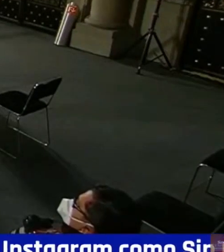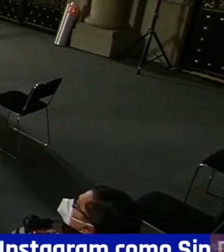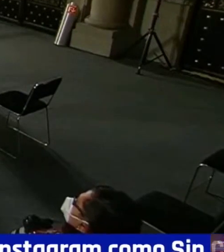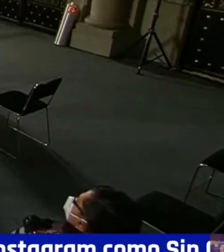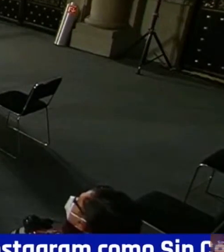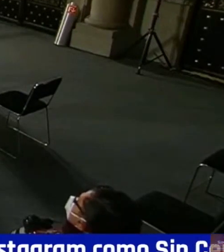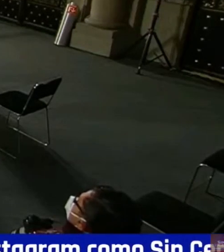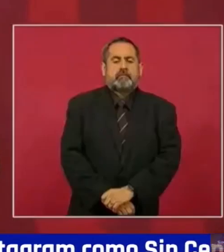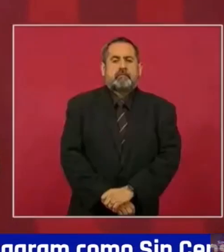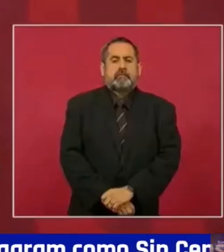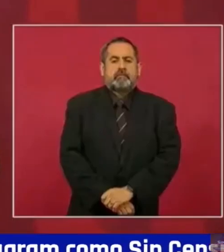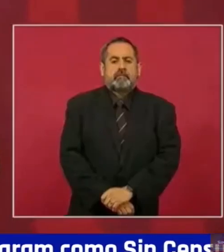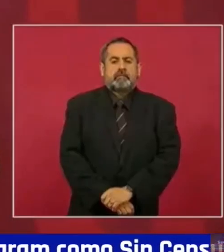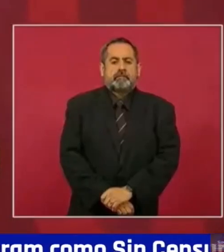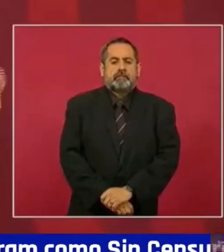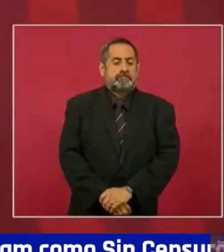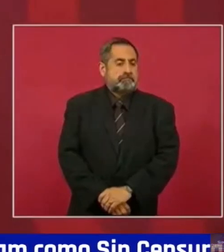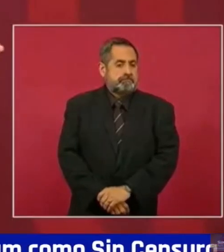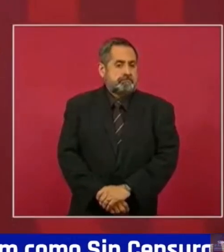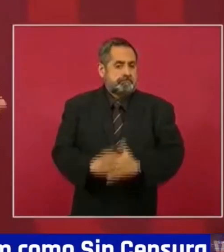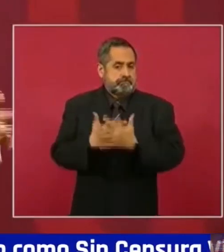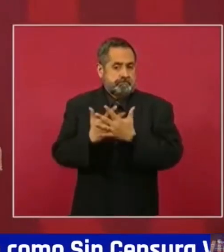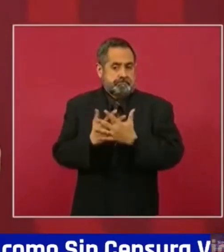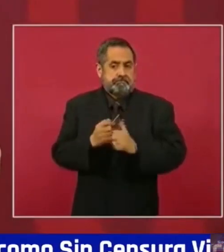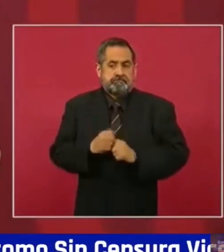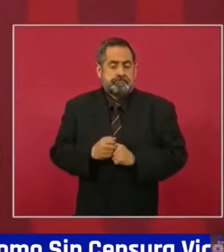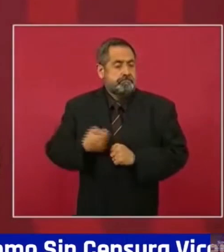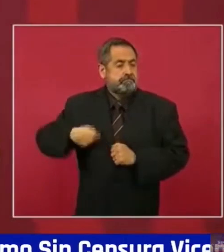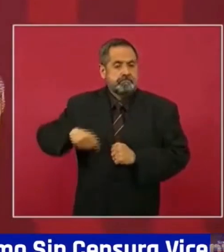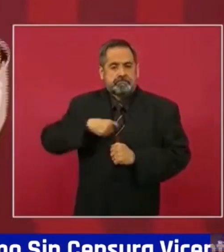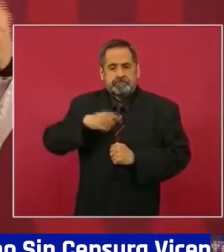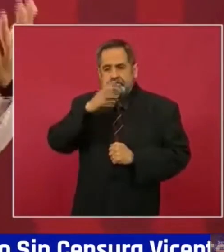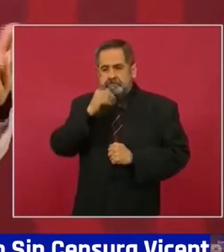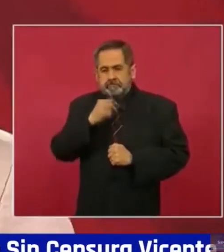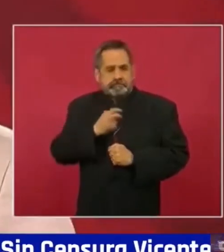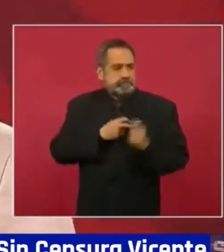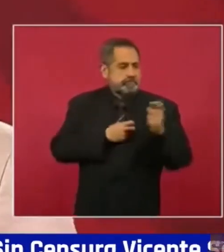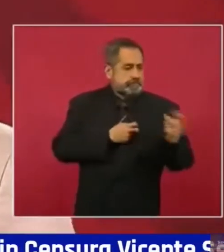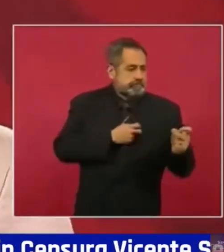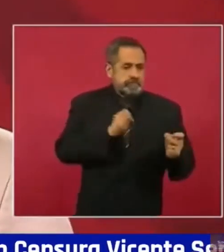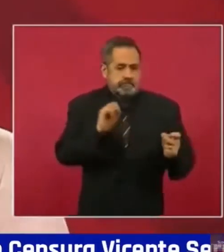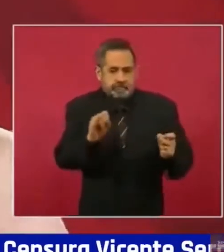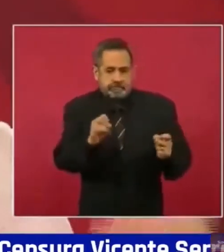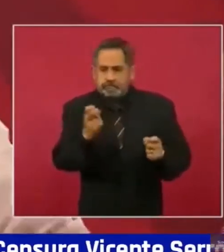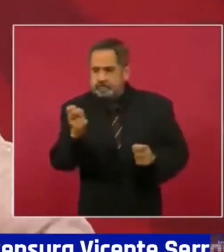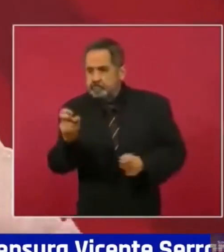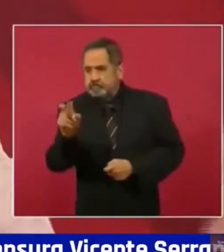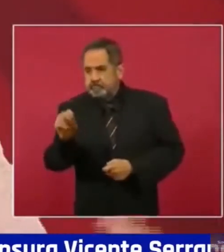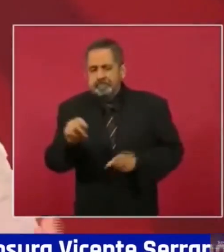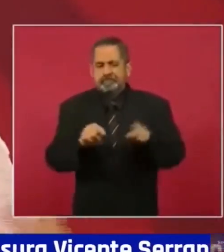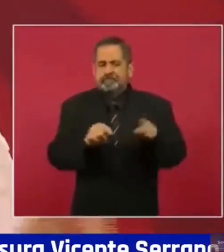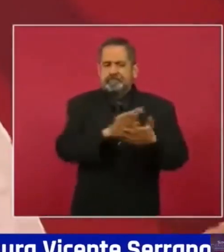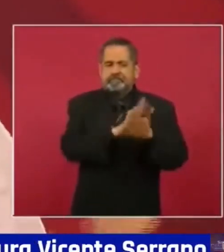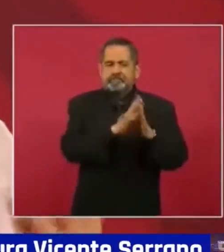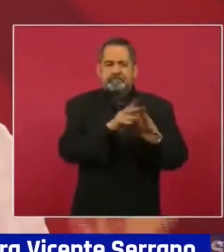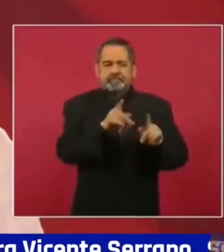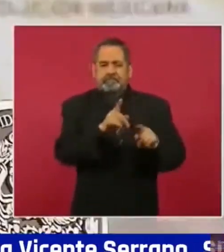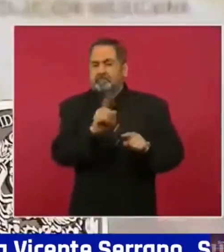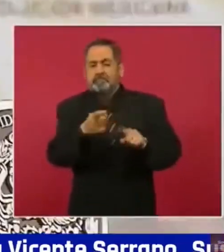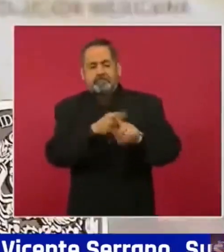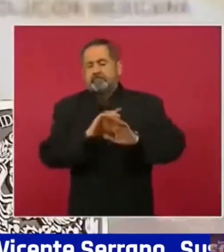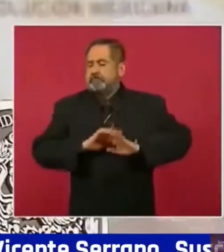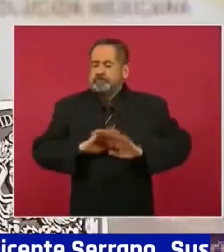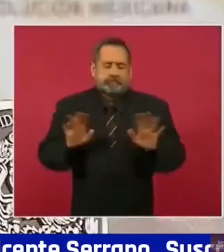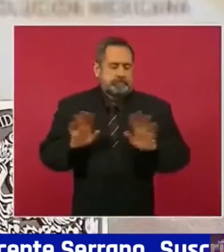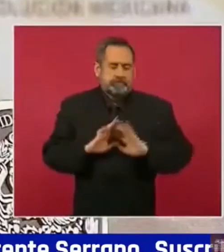por parte de los trabajadores. Nosotros no podemos decir sí, no, tiene ciertos vínculos, tiene este pasado. Van